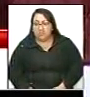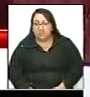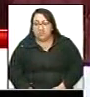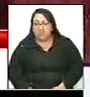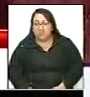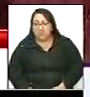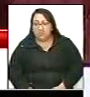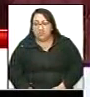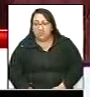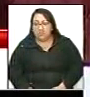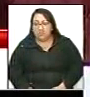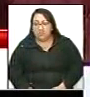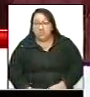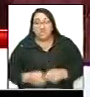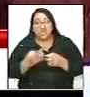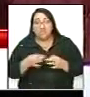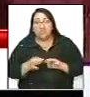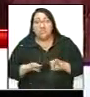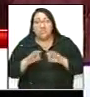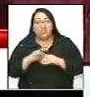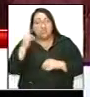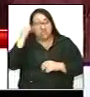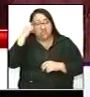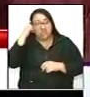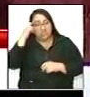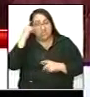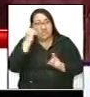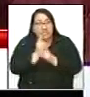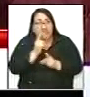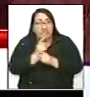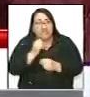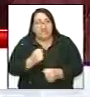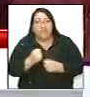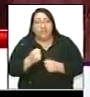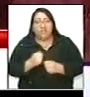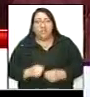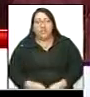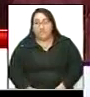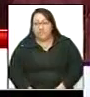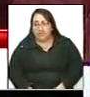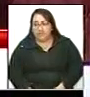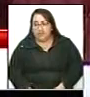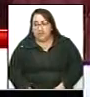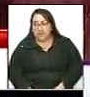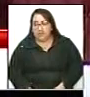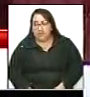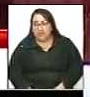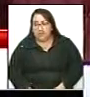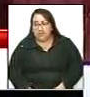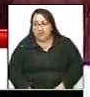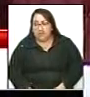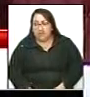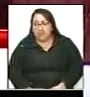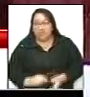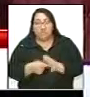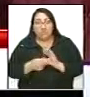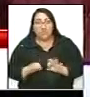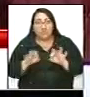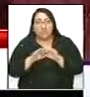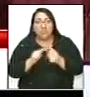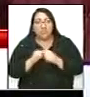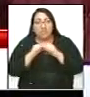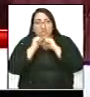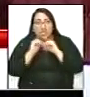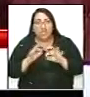intelectualmente bastante retadoras, ¿no? Pero un punto muy importante con relación a la